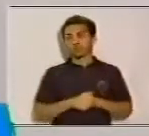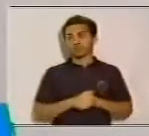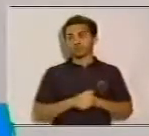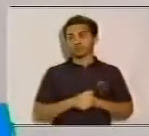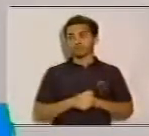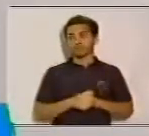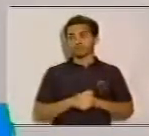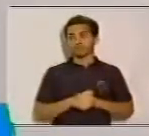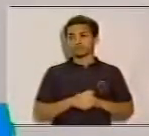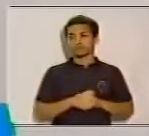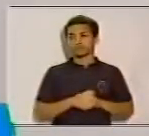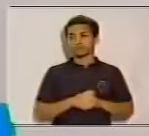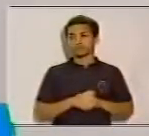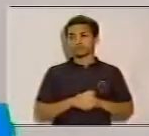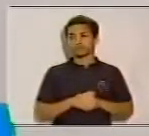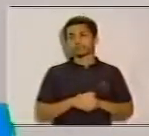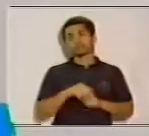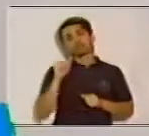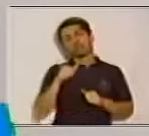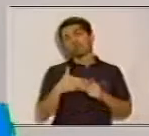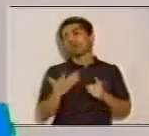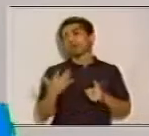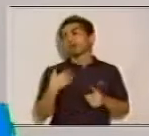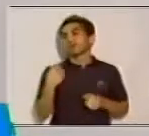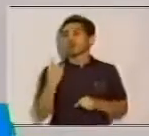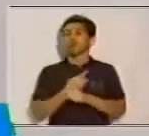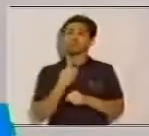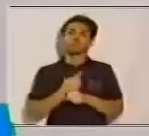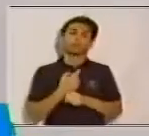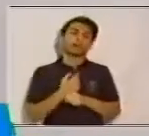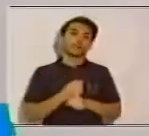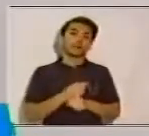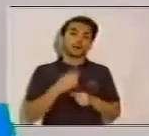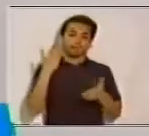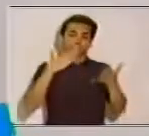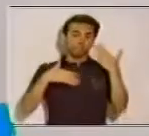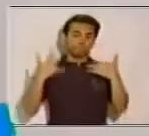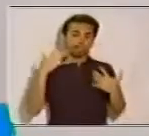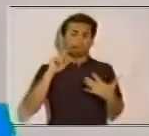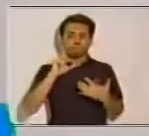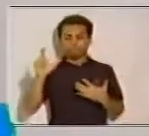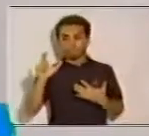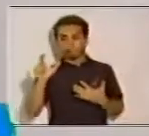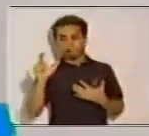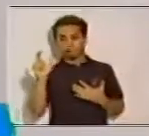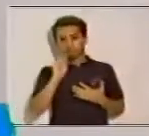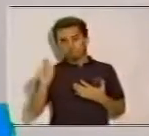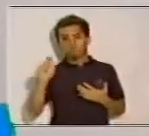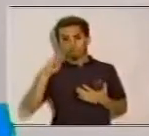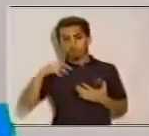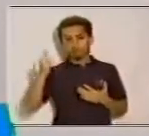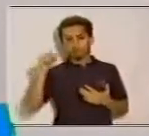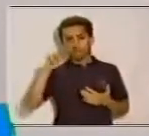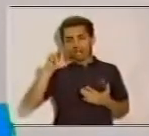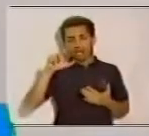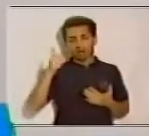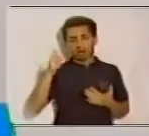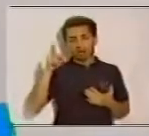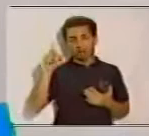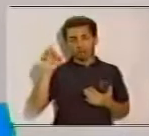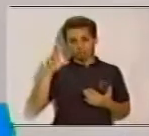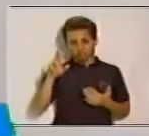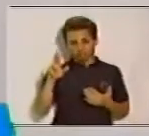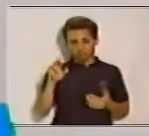Luego consigo un marcador, un rapidógrafo, algo que tenga a la mano para resaltar y repaso